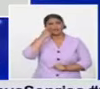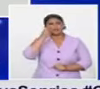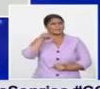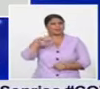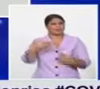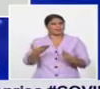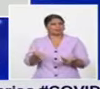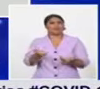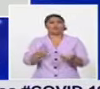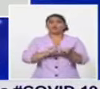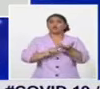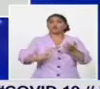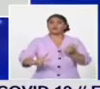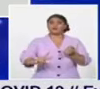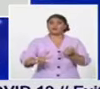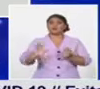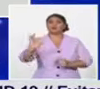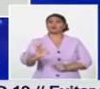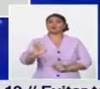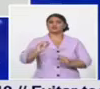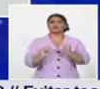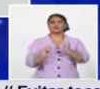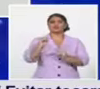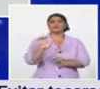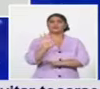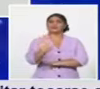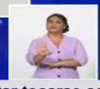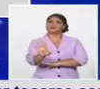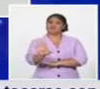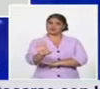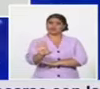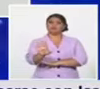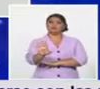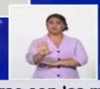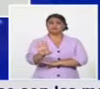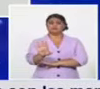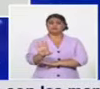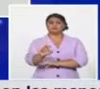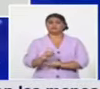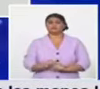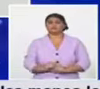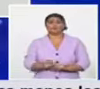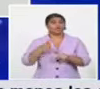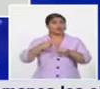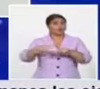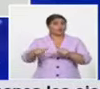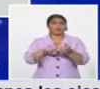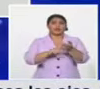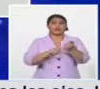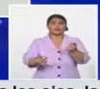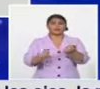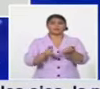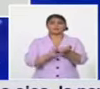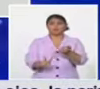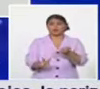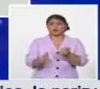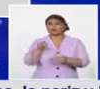que todos conocemos que evidencia una fuerte transmisión. El resto, por debajo de